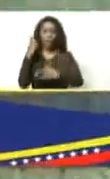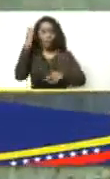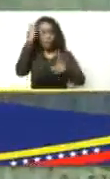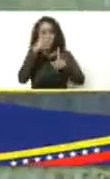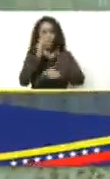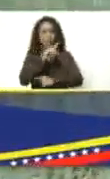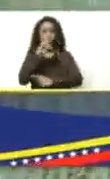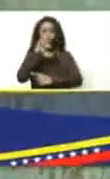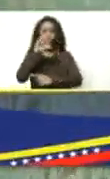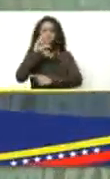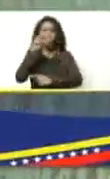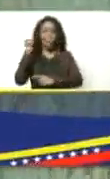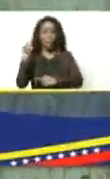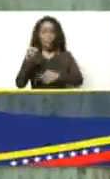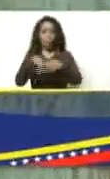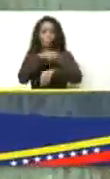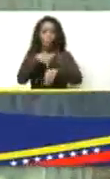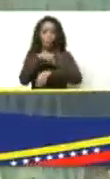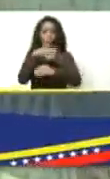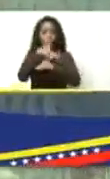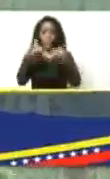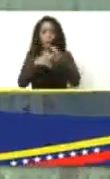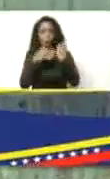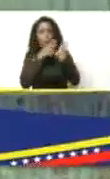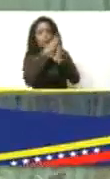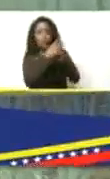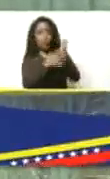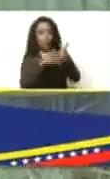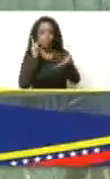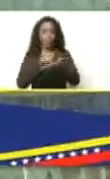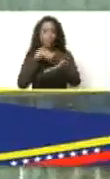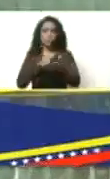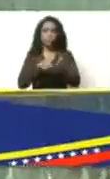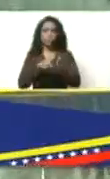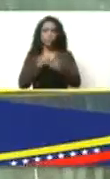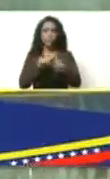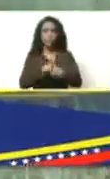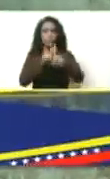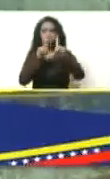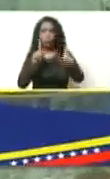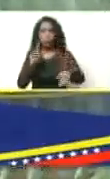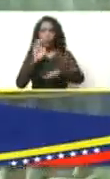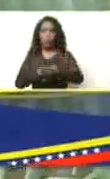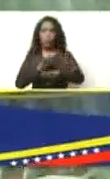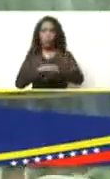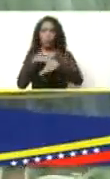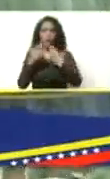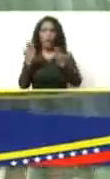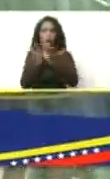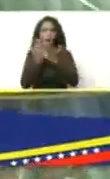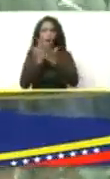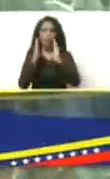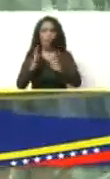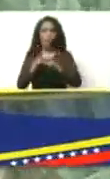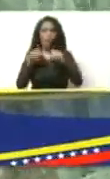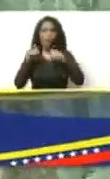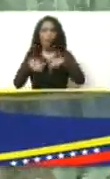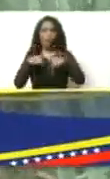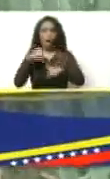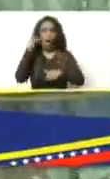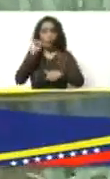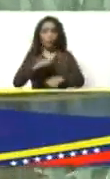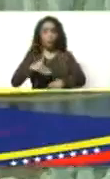120 horas, presidente, bajo esquemas presenciales y esquemas a distancia, porque la Escuela Agroecológica Indio Rangel tiene